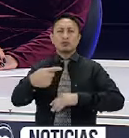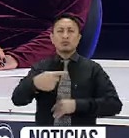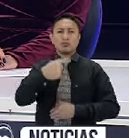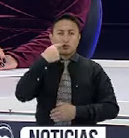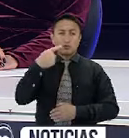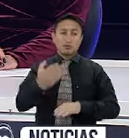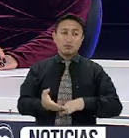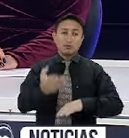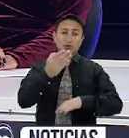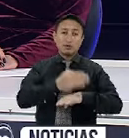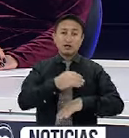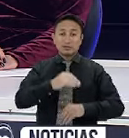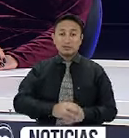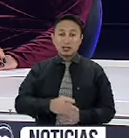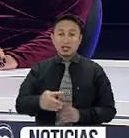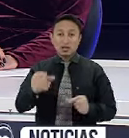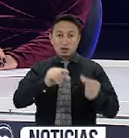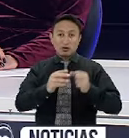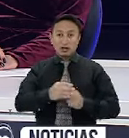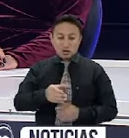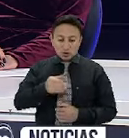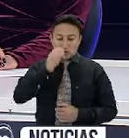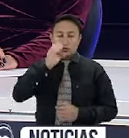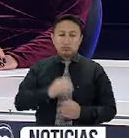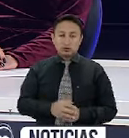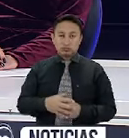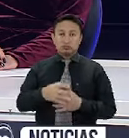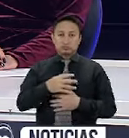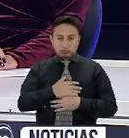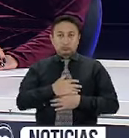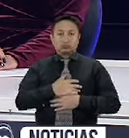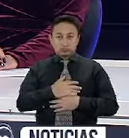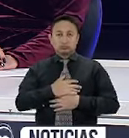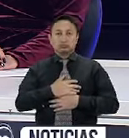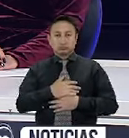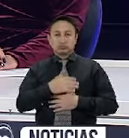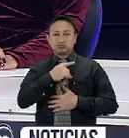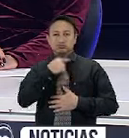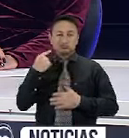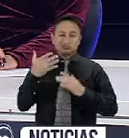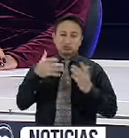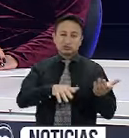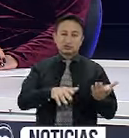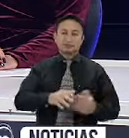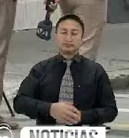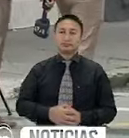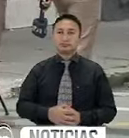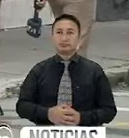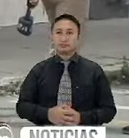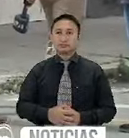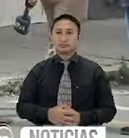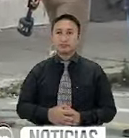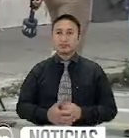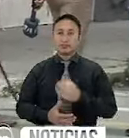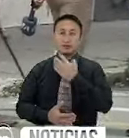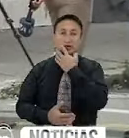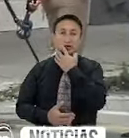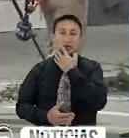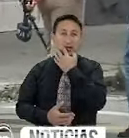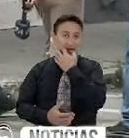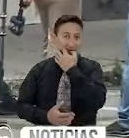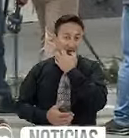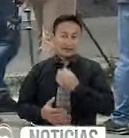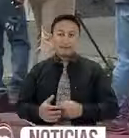habría tomado un brebaje químico para llevar a cabo el aparente suicidio. El suceso tomó